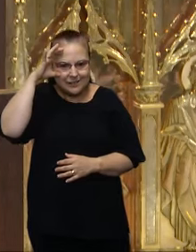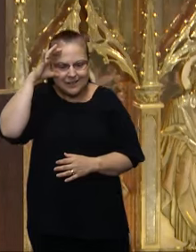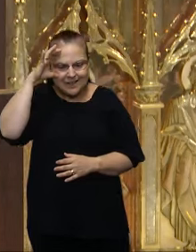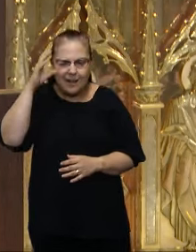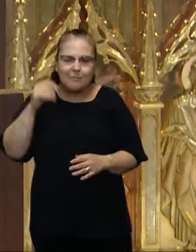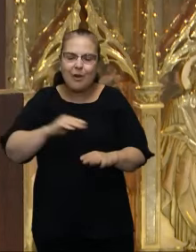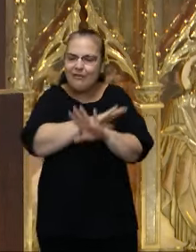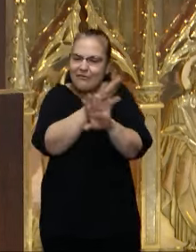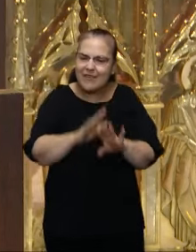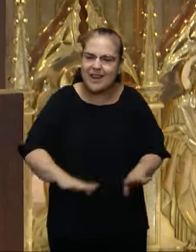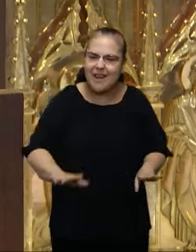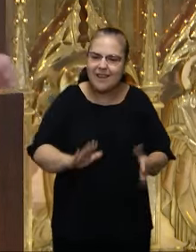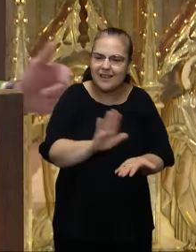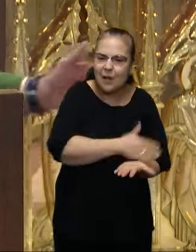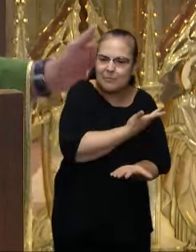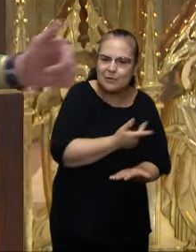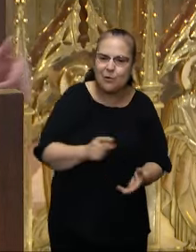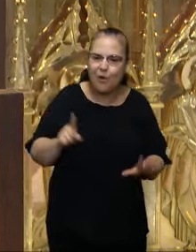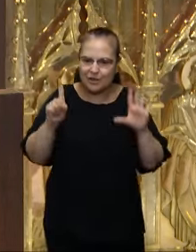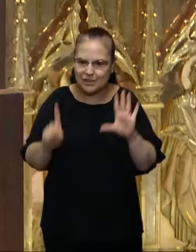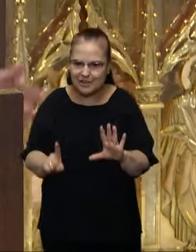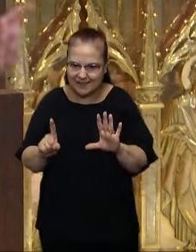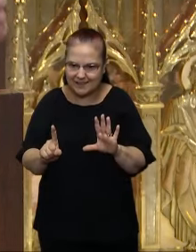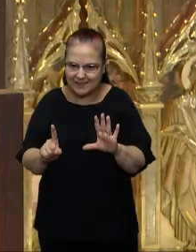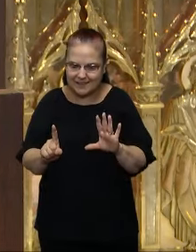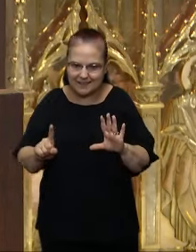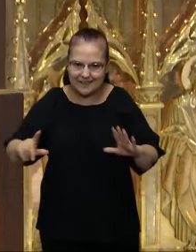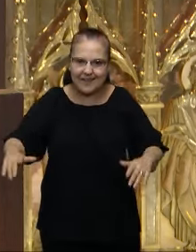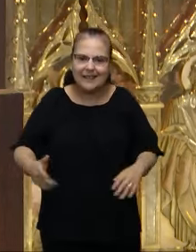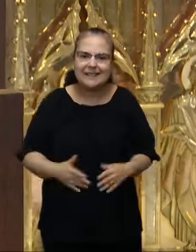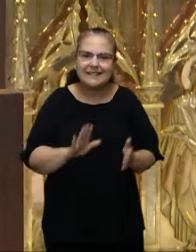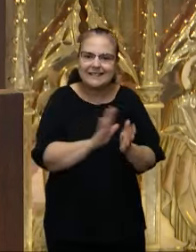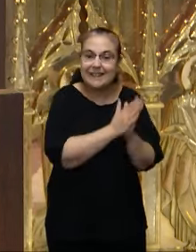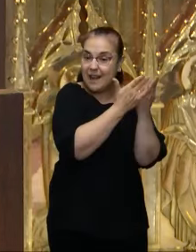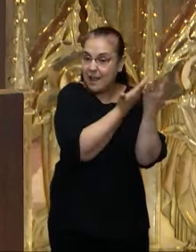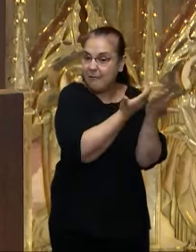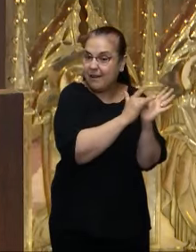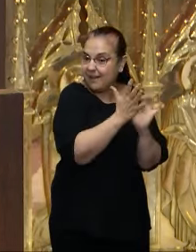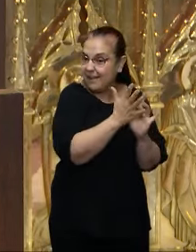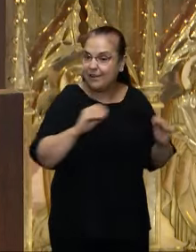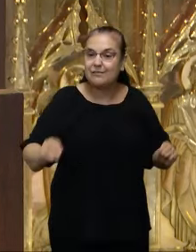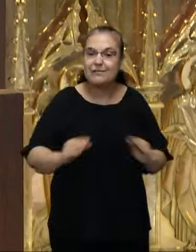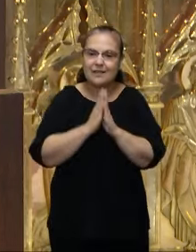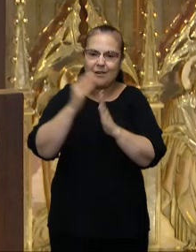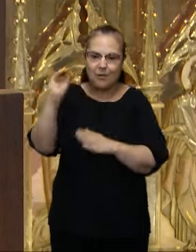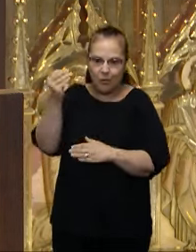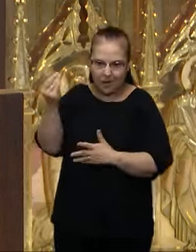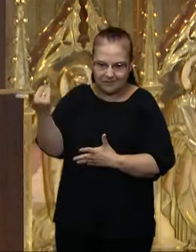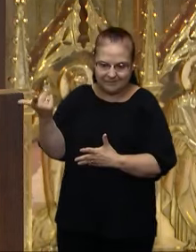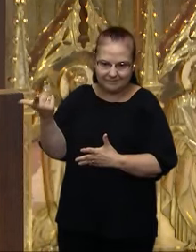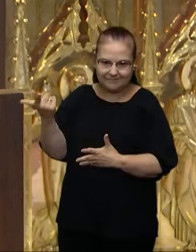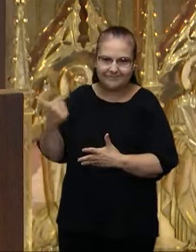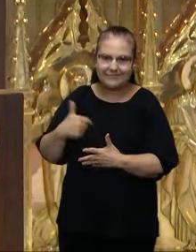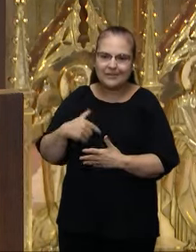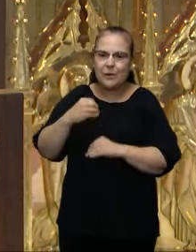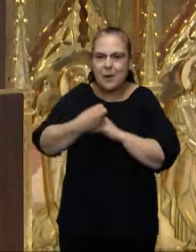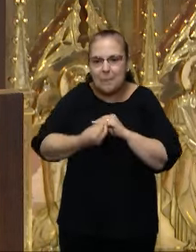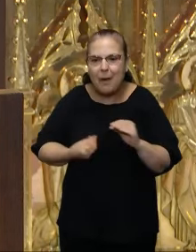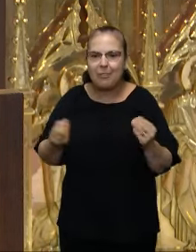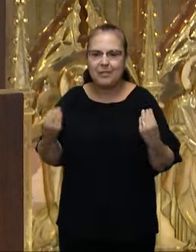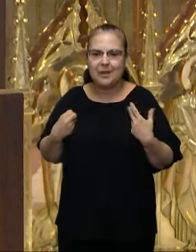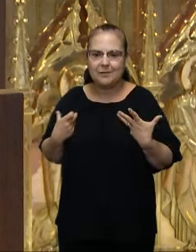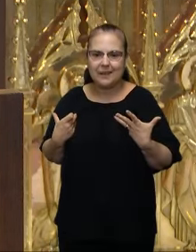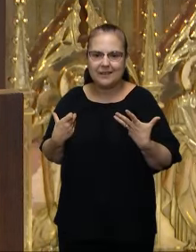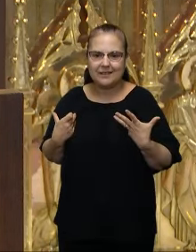6 del Evangelio de Juan, que hemos venido escuchando ya durante 5 domingos consecutivos sobre el pan de la vida. Y al